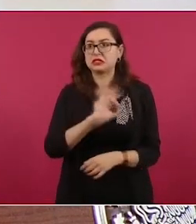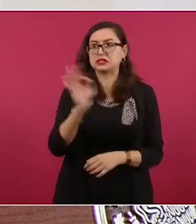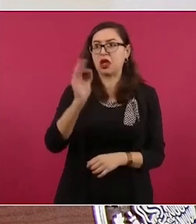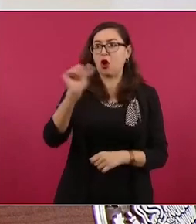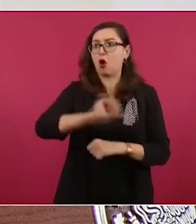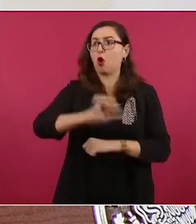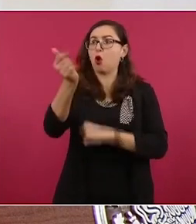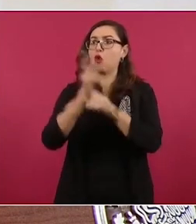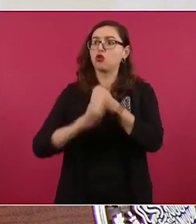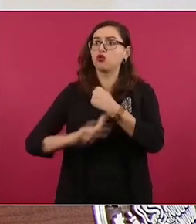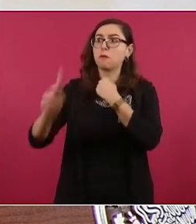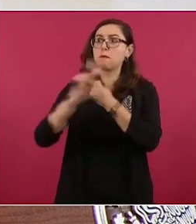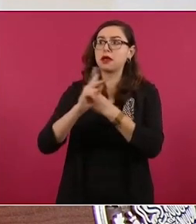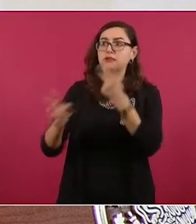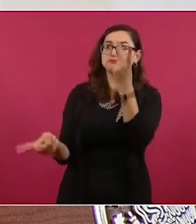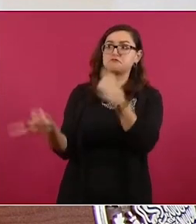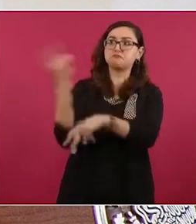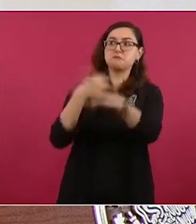nacional!